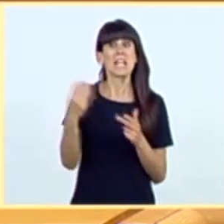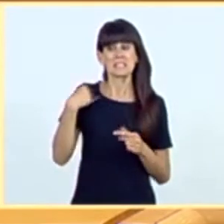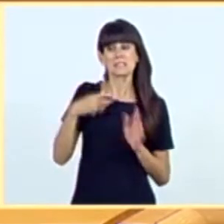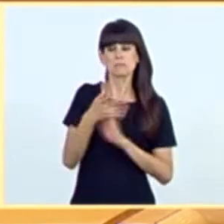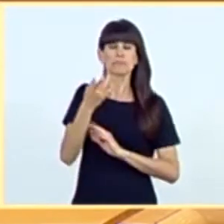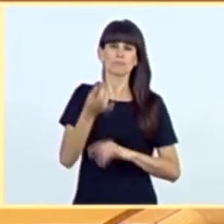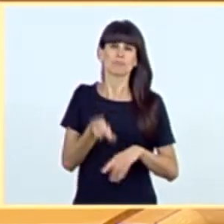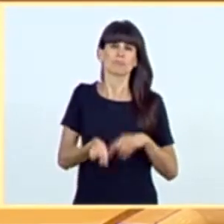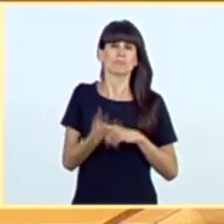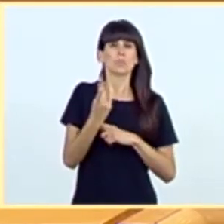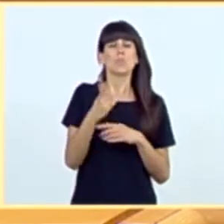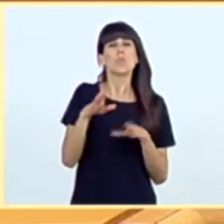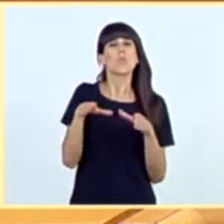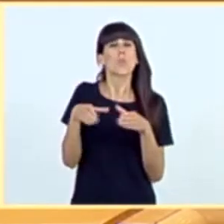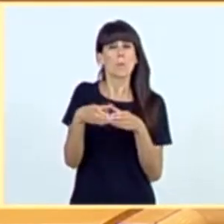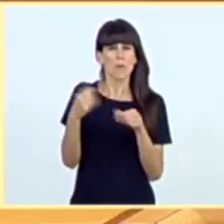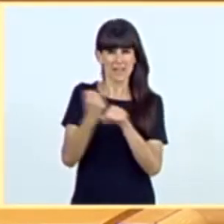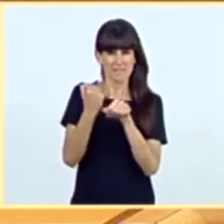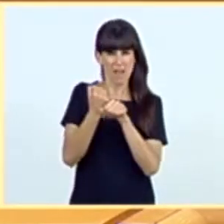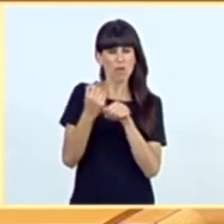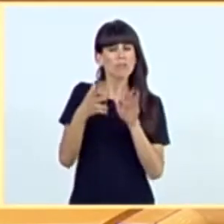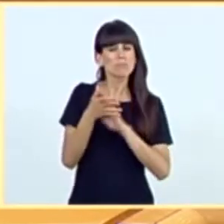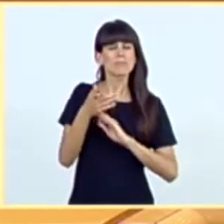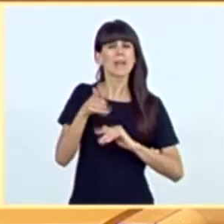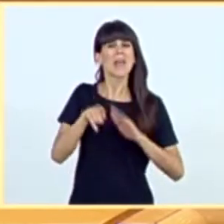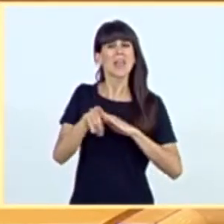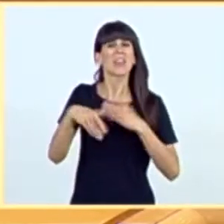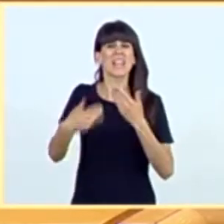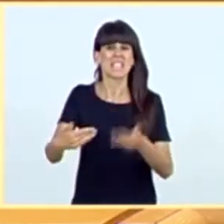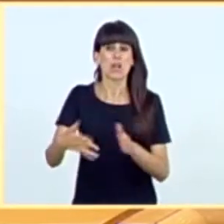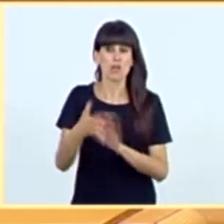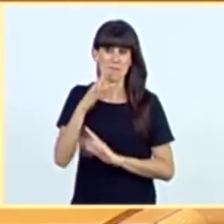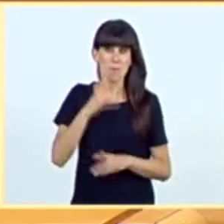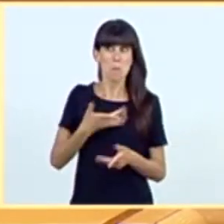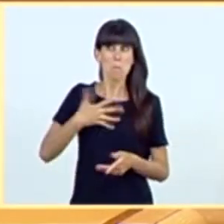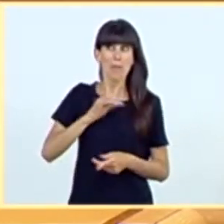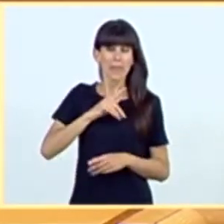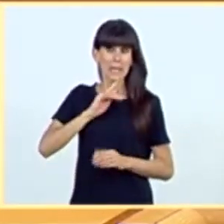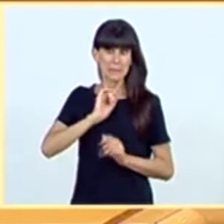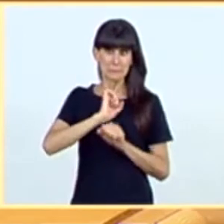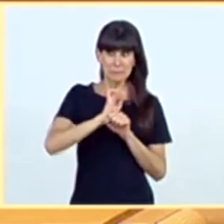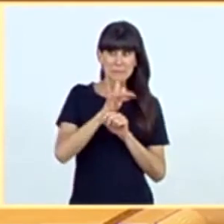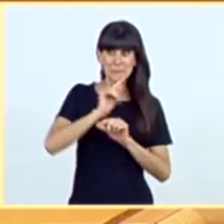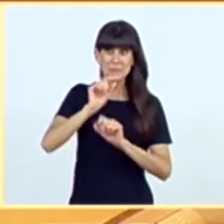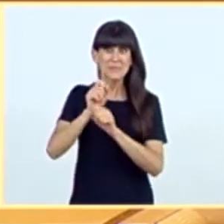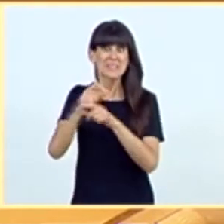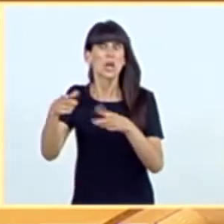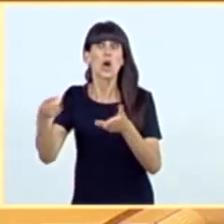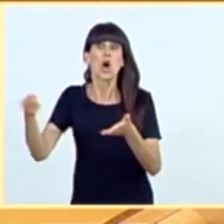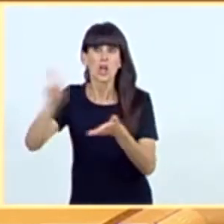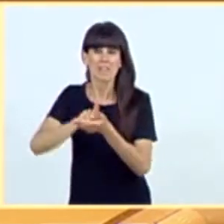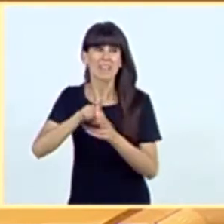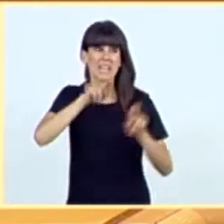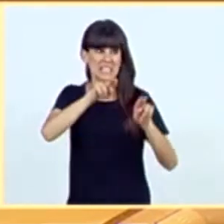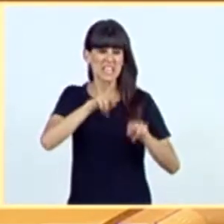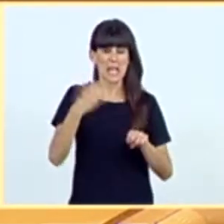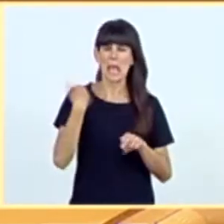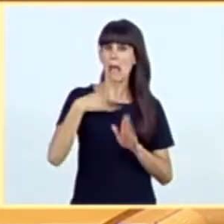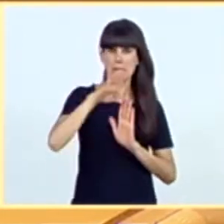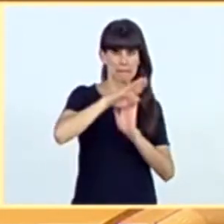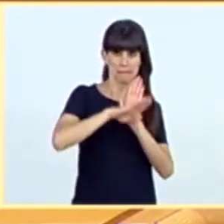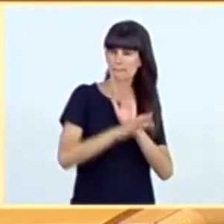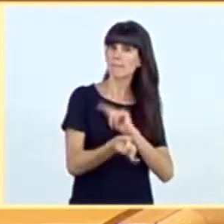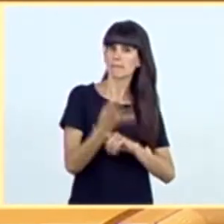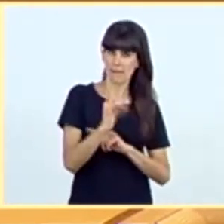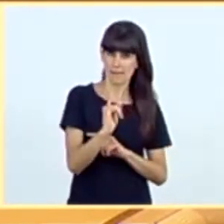un grupo de trabajo para el desarrollo de recomendaciones frente a posibles rebrotes de la COVID-19 en las residencias. En dicho grupo de trabajo